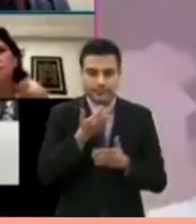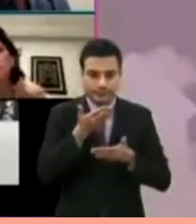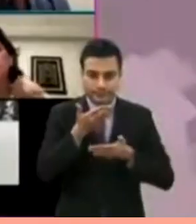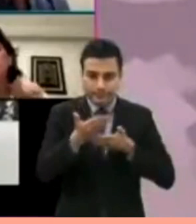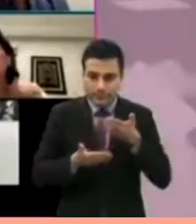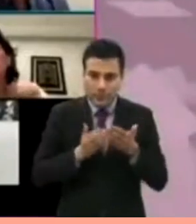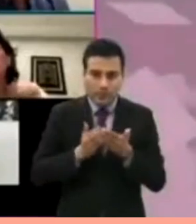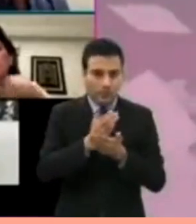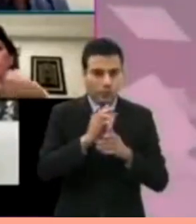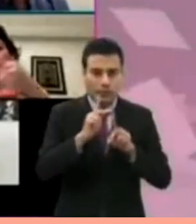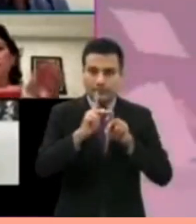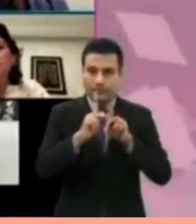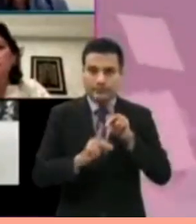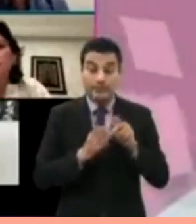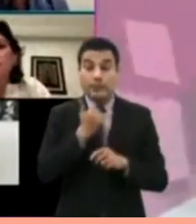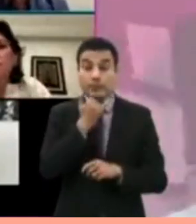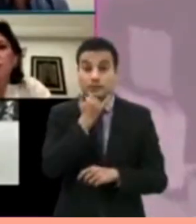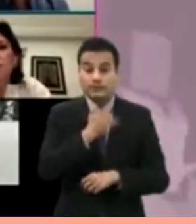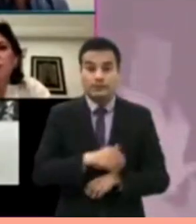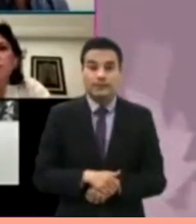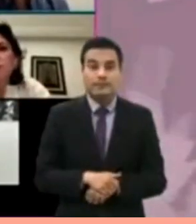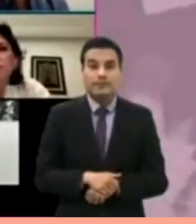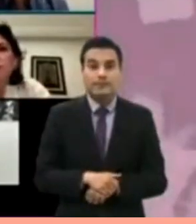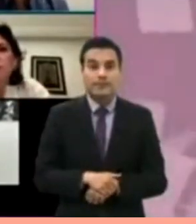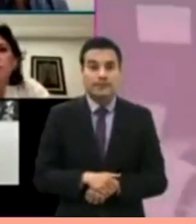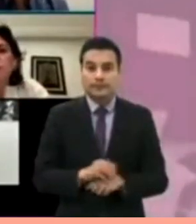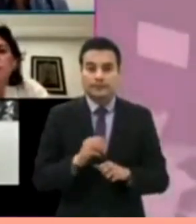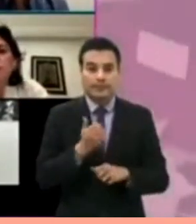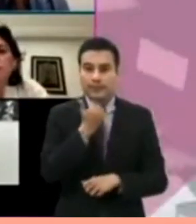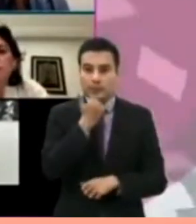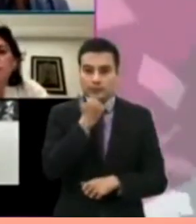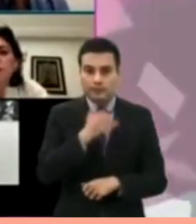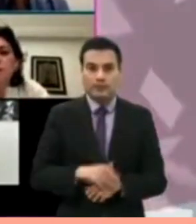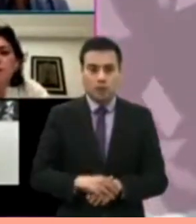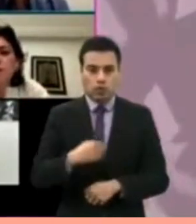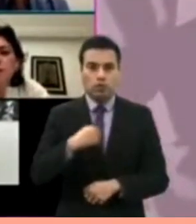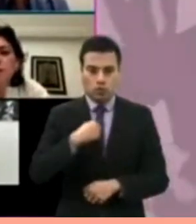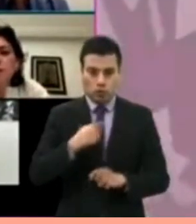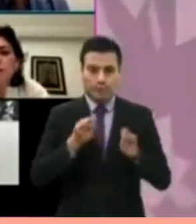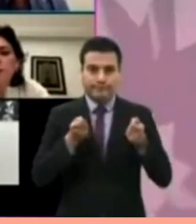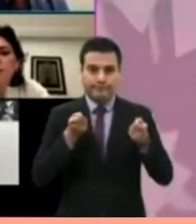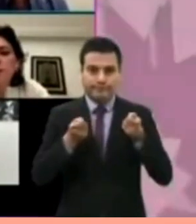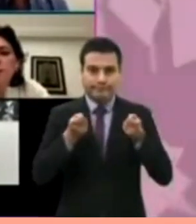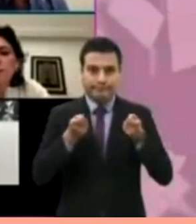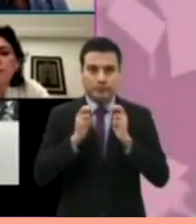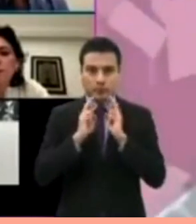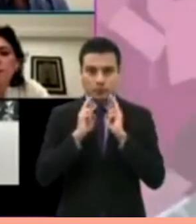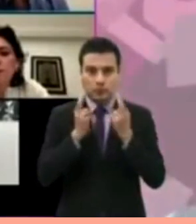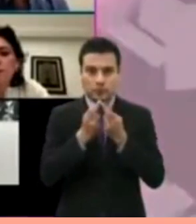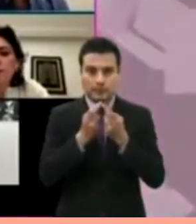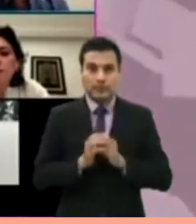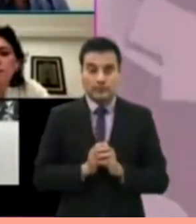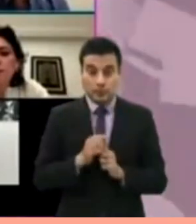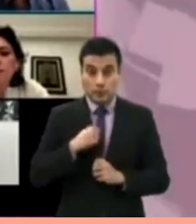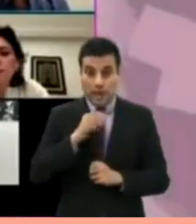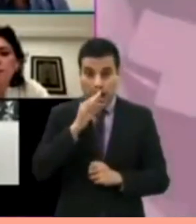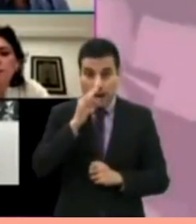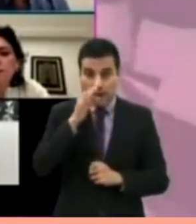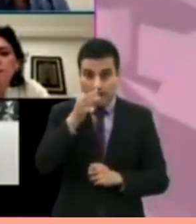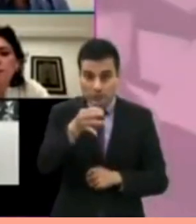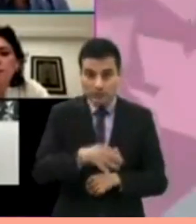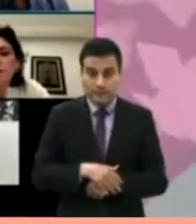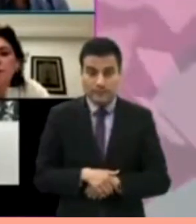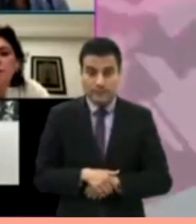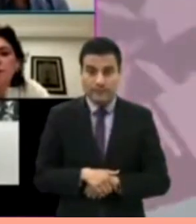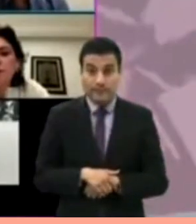interrumpir con una moción de procedimiento. Le propusieron a la señora del INE. Yo soy el que conduce la sesión, representante. Le voy a pedir que